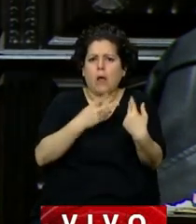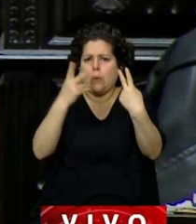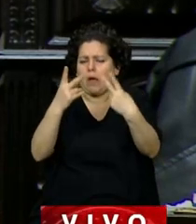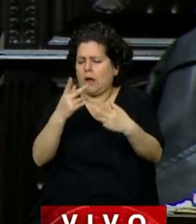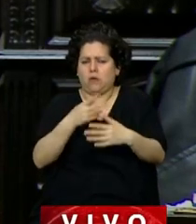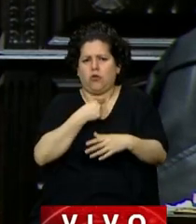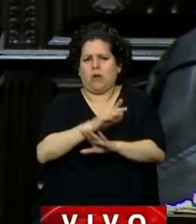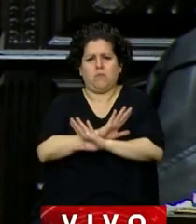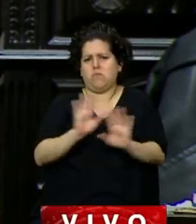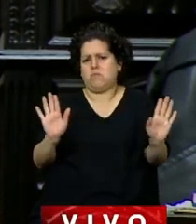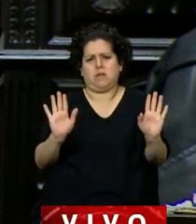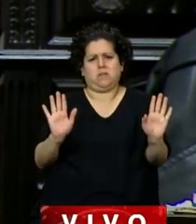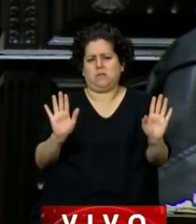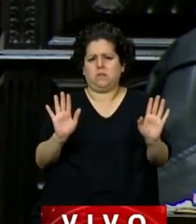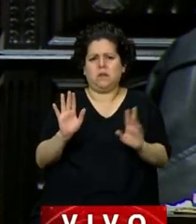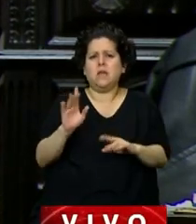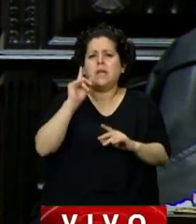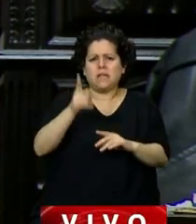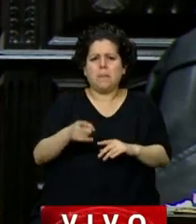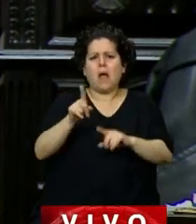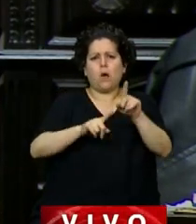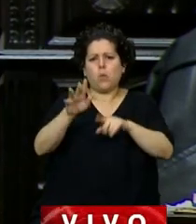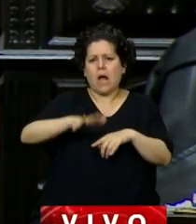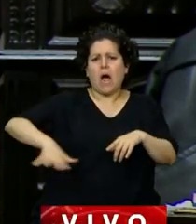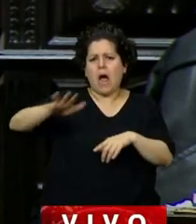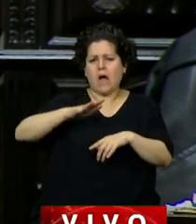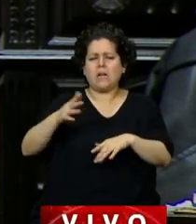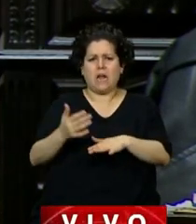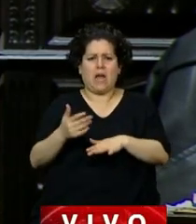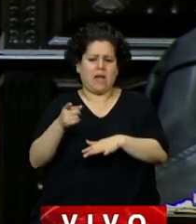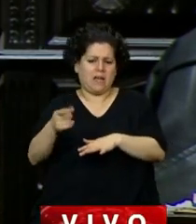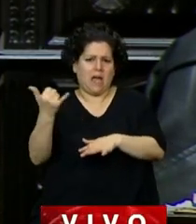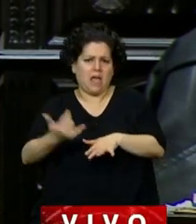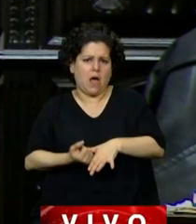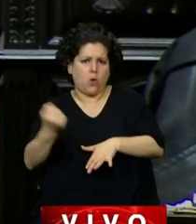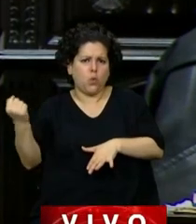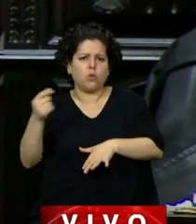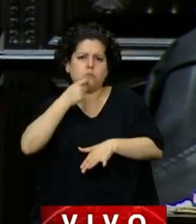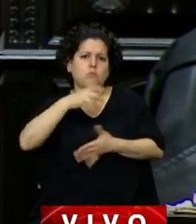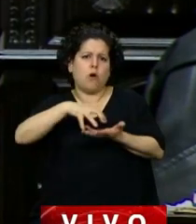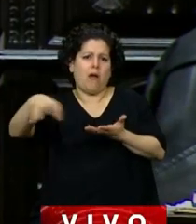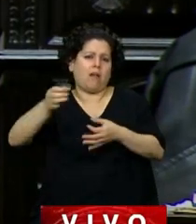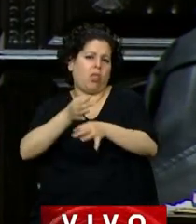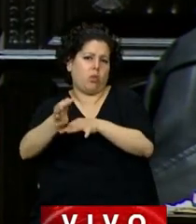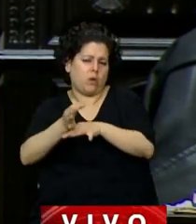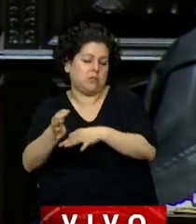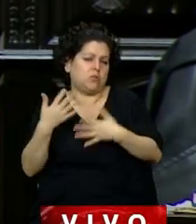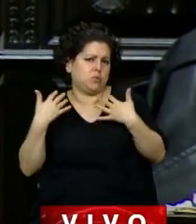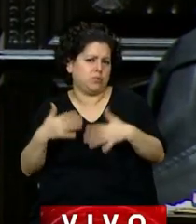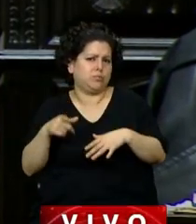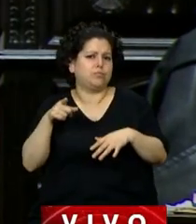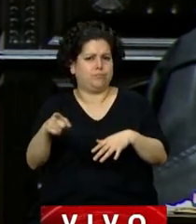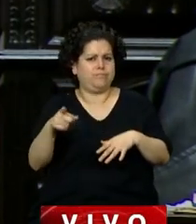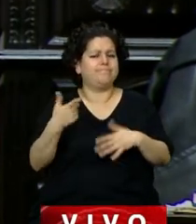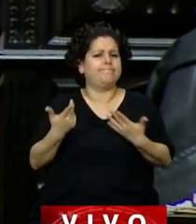Dentro de las áreas más afectadas por el ajuste que propone este presupuesto está el área de la educación. Es decir,